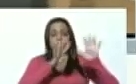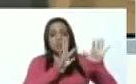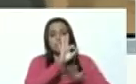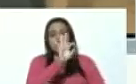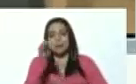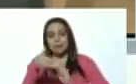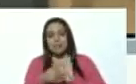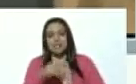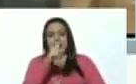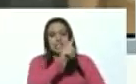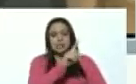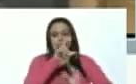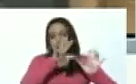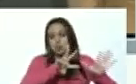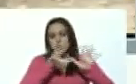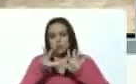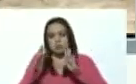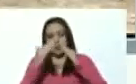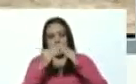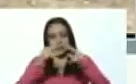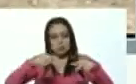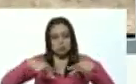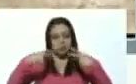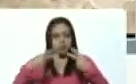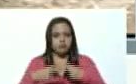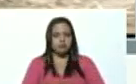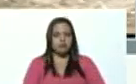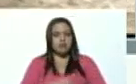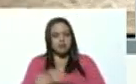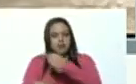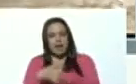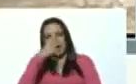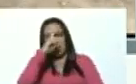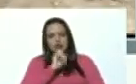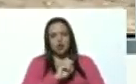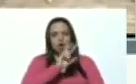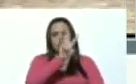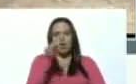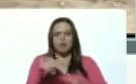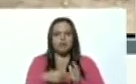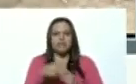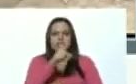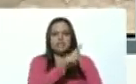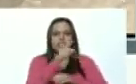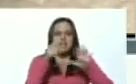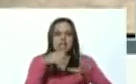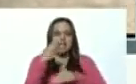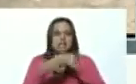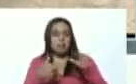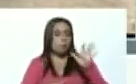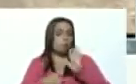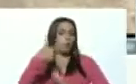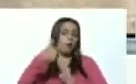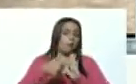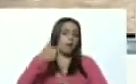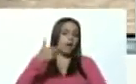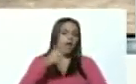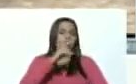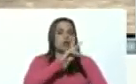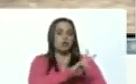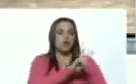93.188 viviendas. En el año 2016 ya duplicamos y llegamos a